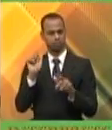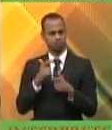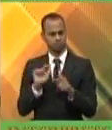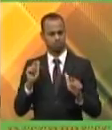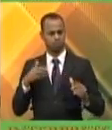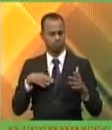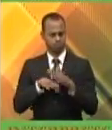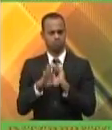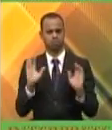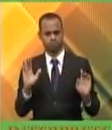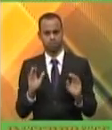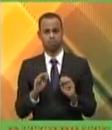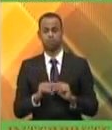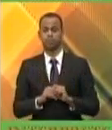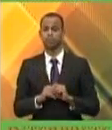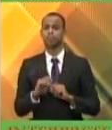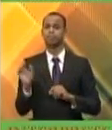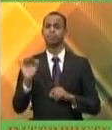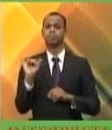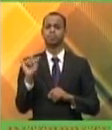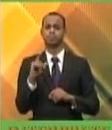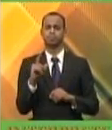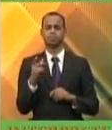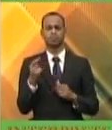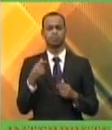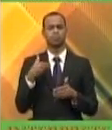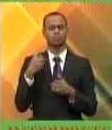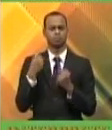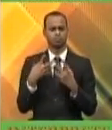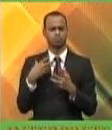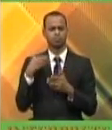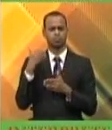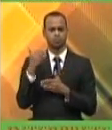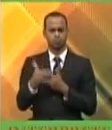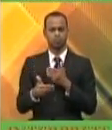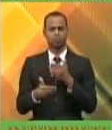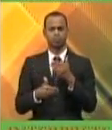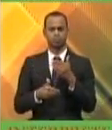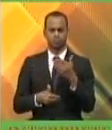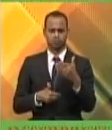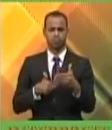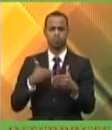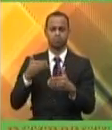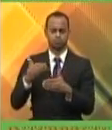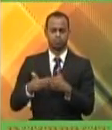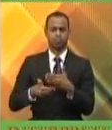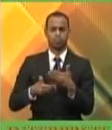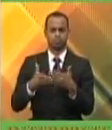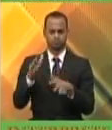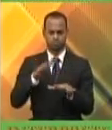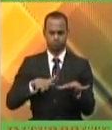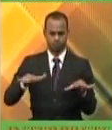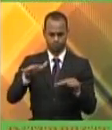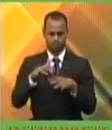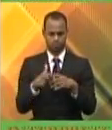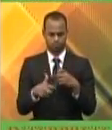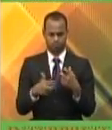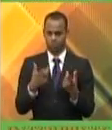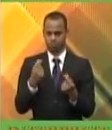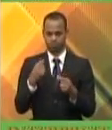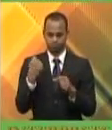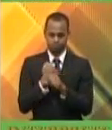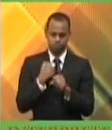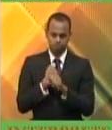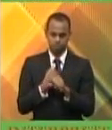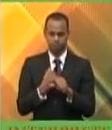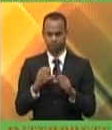el poder judicial por ejemplo ha comenzado también hayan dado muchos pasos miren el tema de las barreras arquitectónicas que se